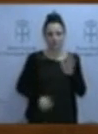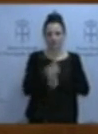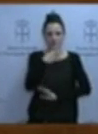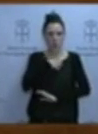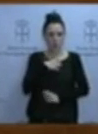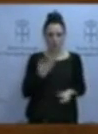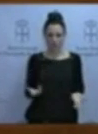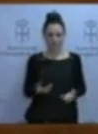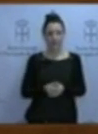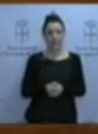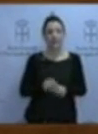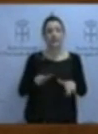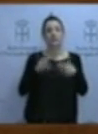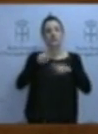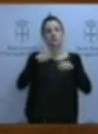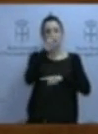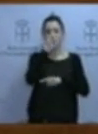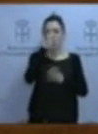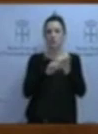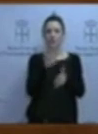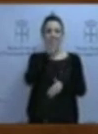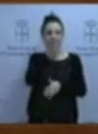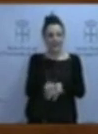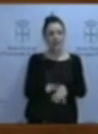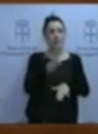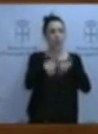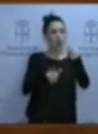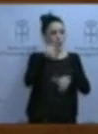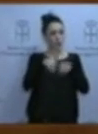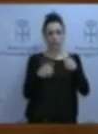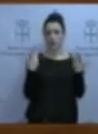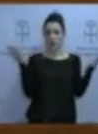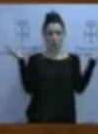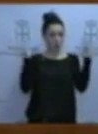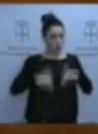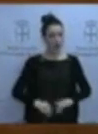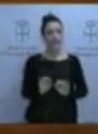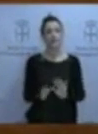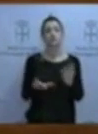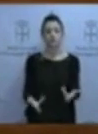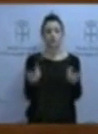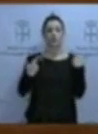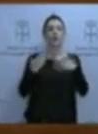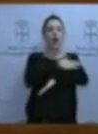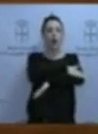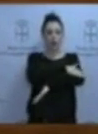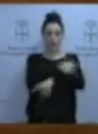Después, en 2015, no hubo convocatoria FICIT, otra cuestión que dependía del Principado, y este año